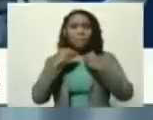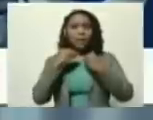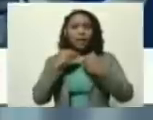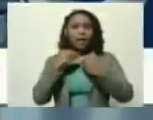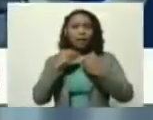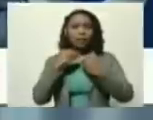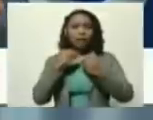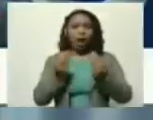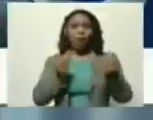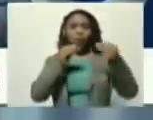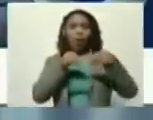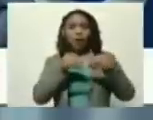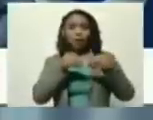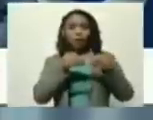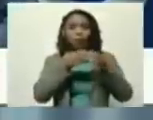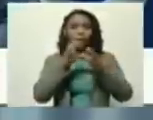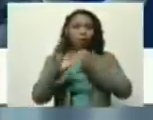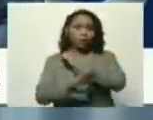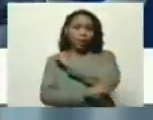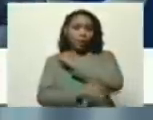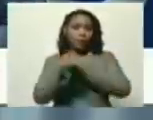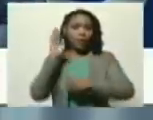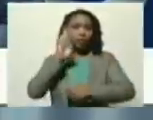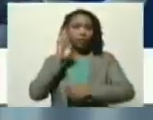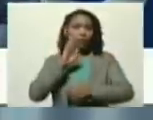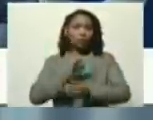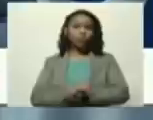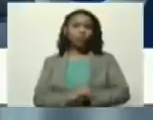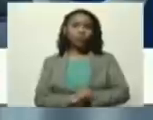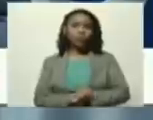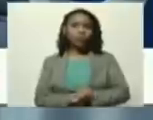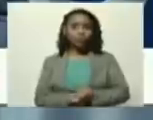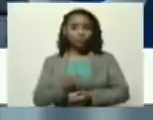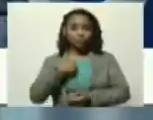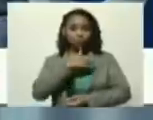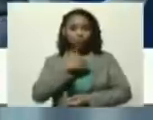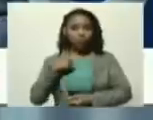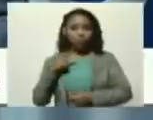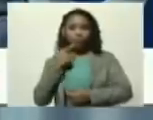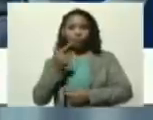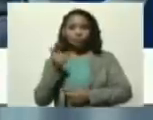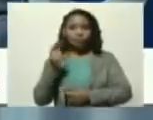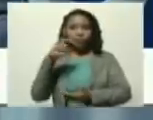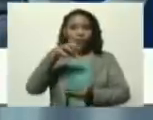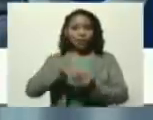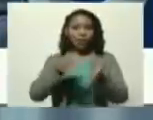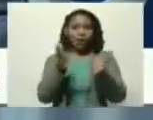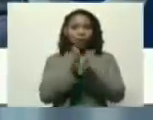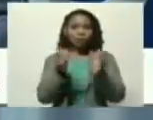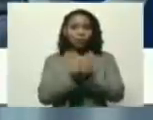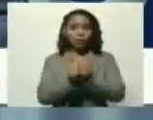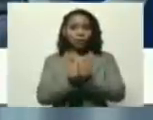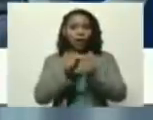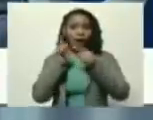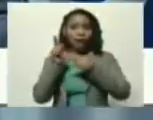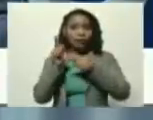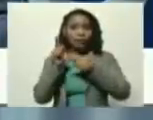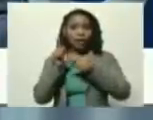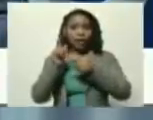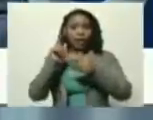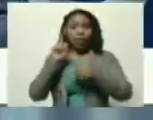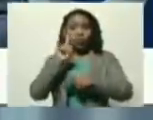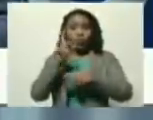delinquir. Igualmente, quiero destacar, por otra parte, otro caso en el estado de Anzoátegui, fue desmantelado un